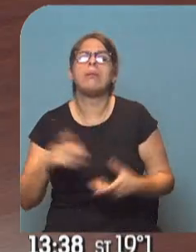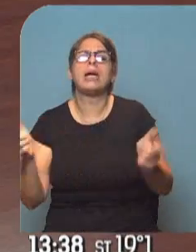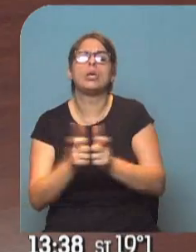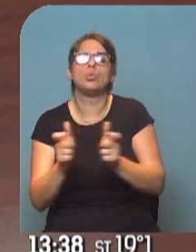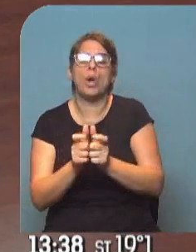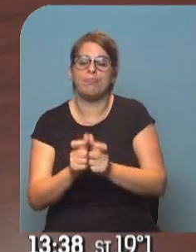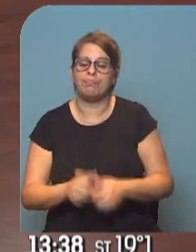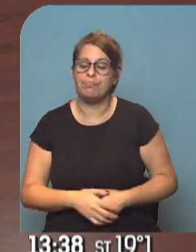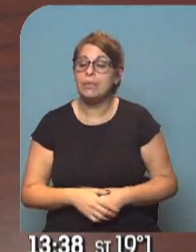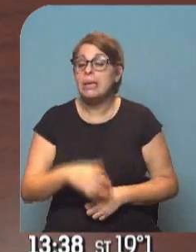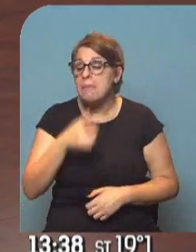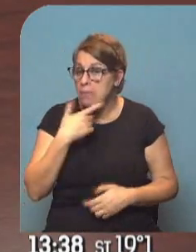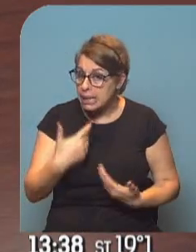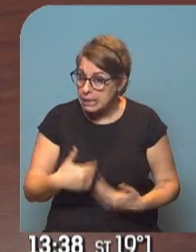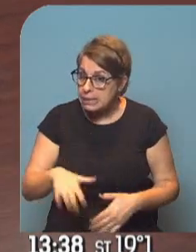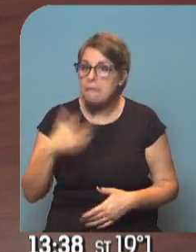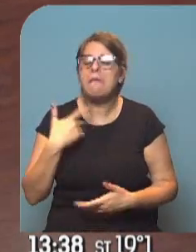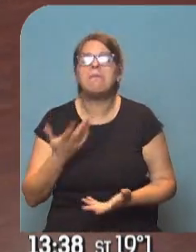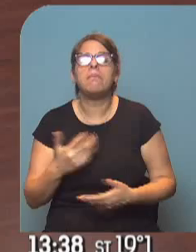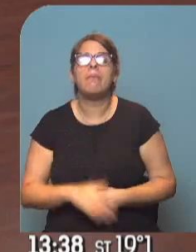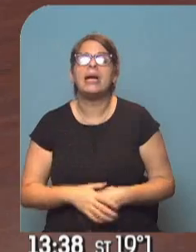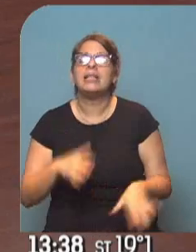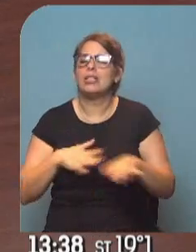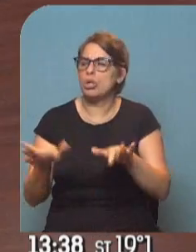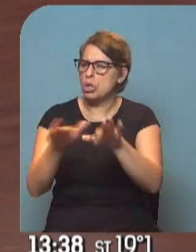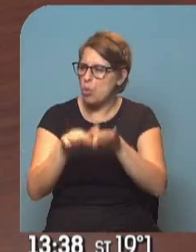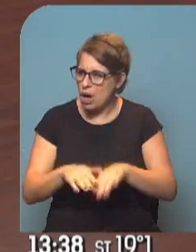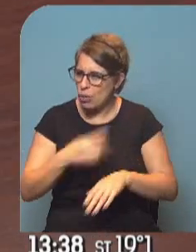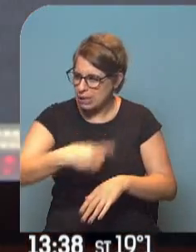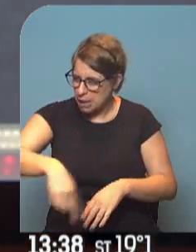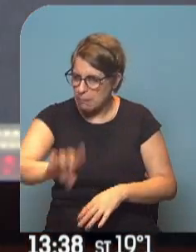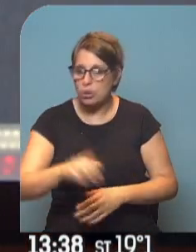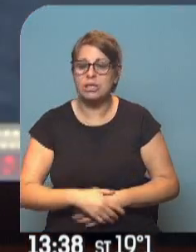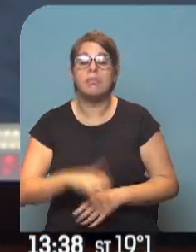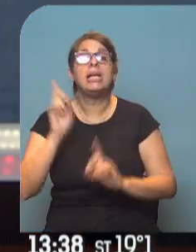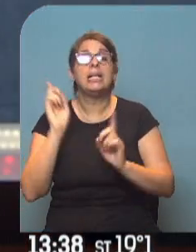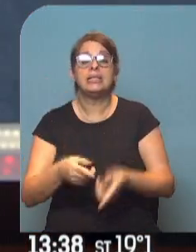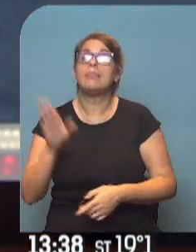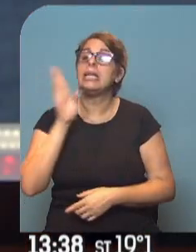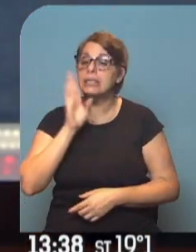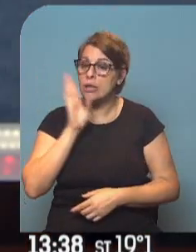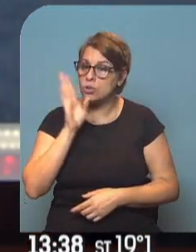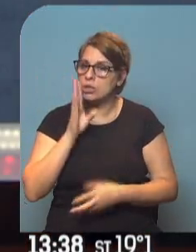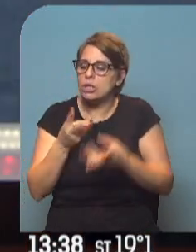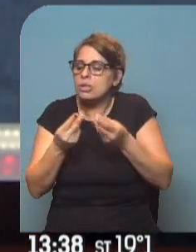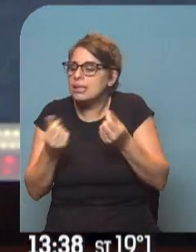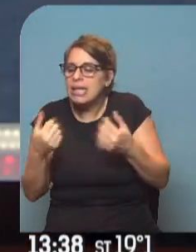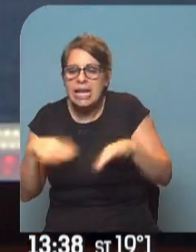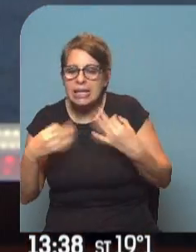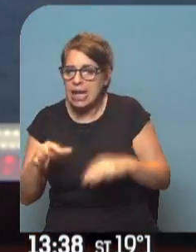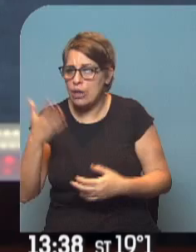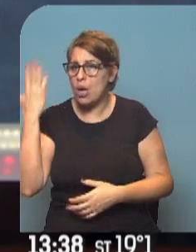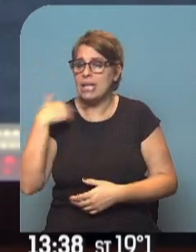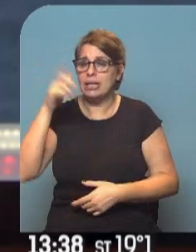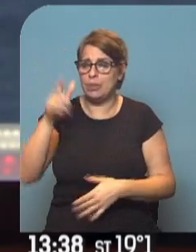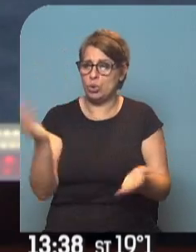reunión. Suponemos que habrá de esos gestos en las próximas semanas también, ¿no? Ha de haberlos. Además, en los Estados Unidos es muy sensible después de aquel